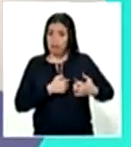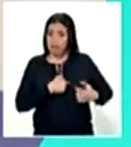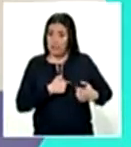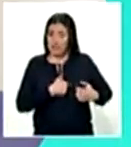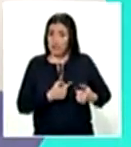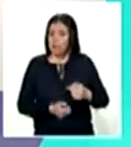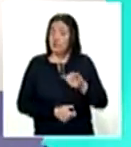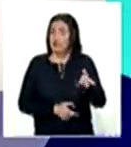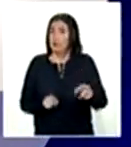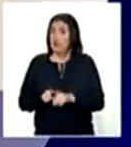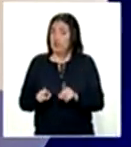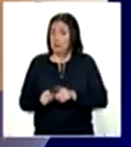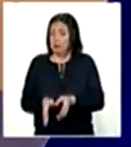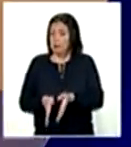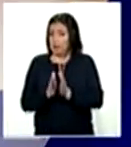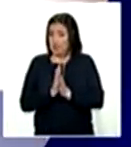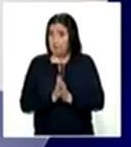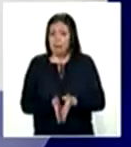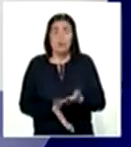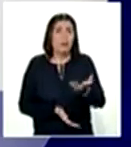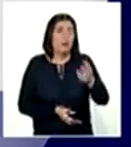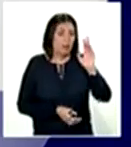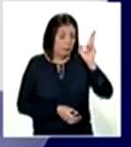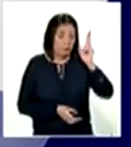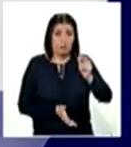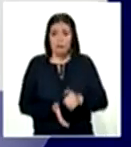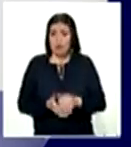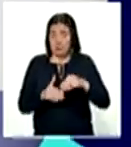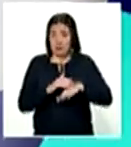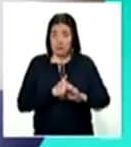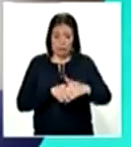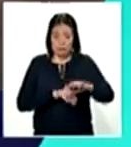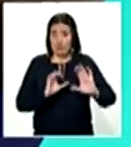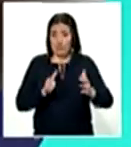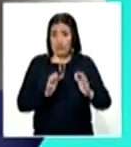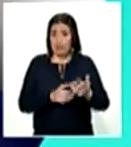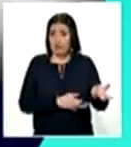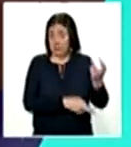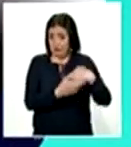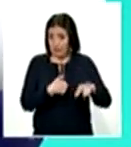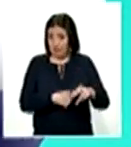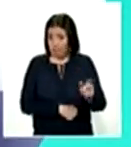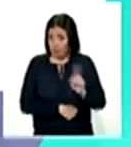Y también emotiva pedida de mano a una profesora en un aula. Con eso y más regresamos, no se muevan.